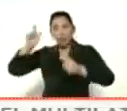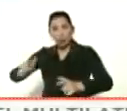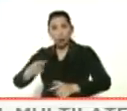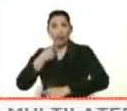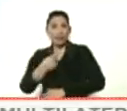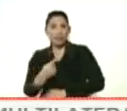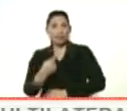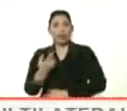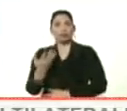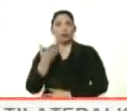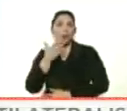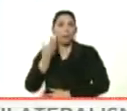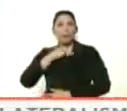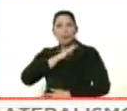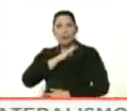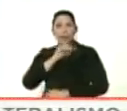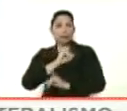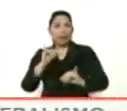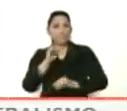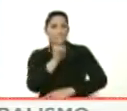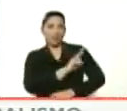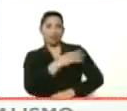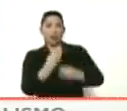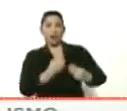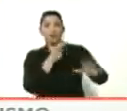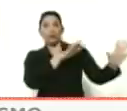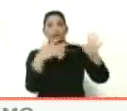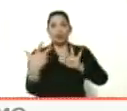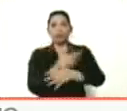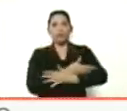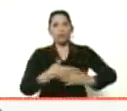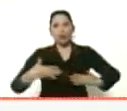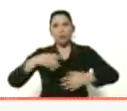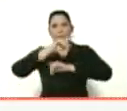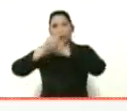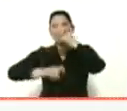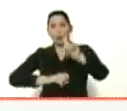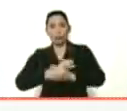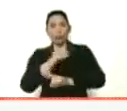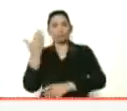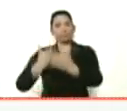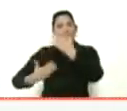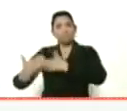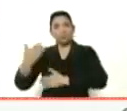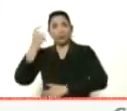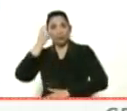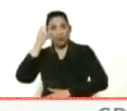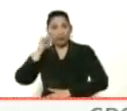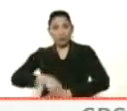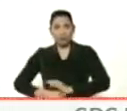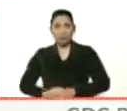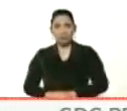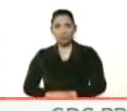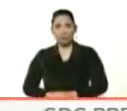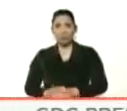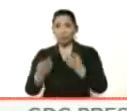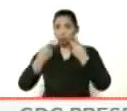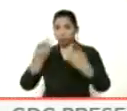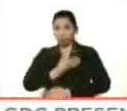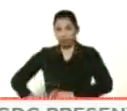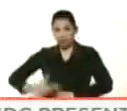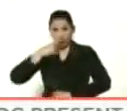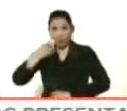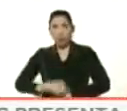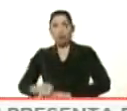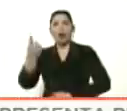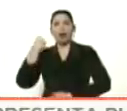eso, ya Venezuela ha hecho más de 18 millones de encuestas. Hace pocos días también, lo mencionó el presidente Maduro